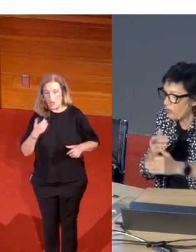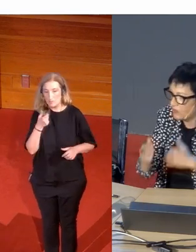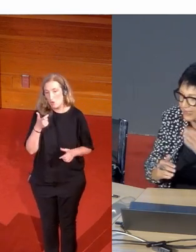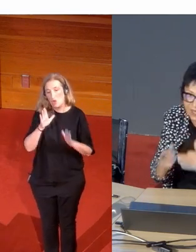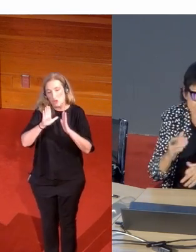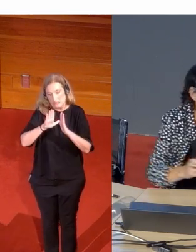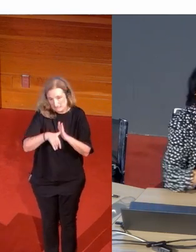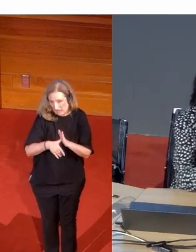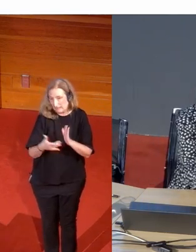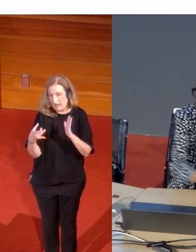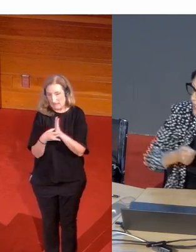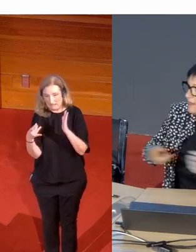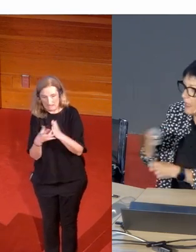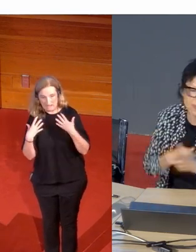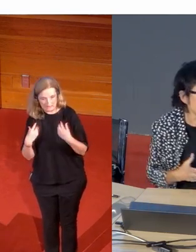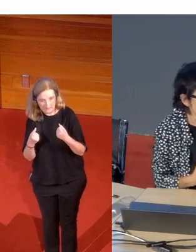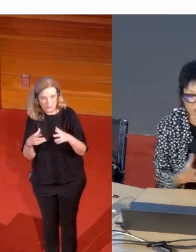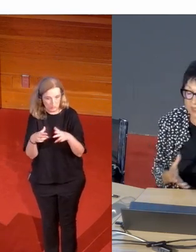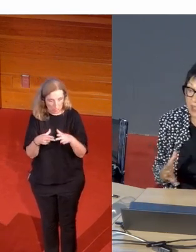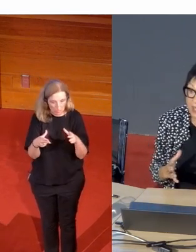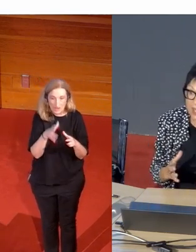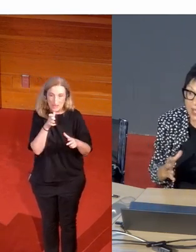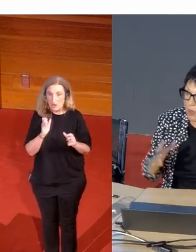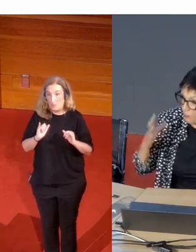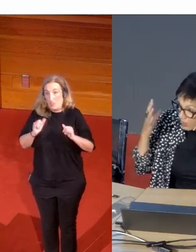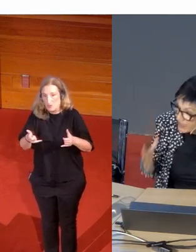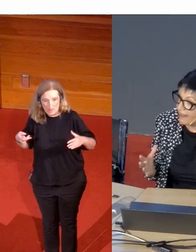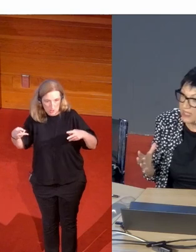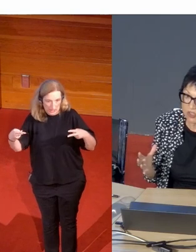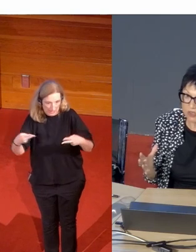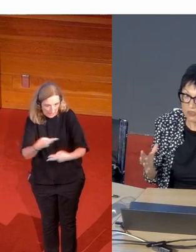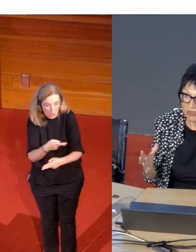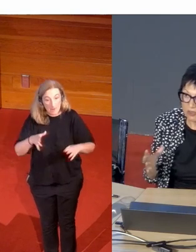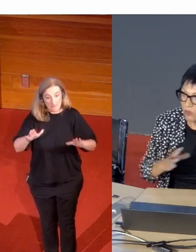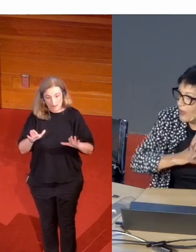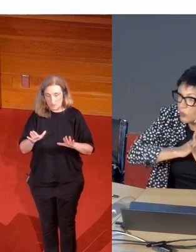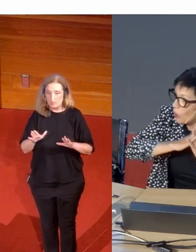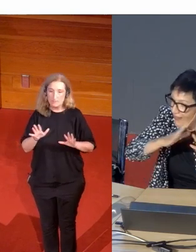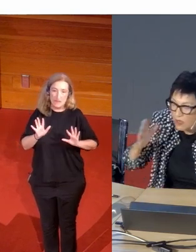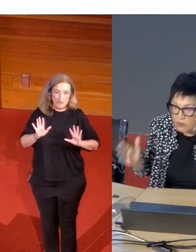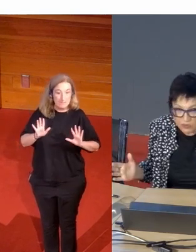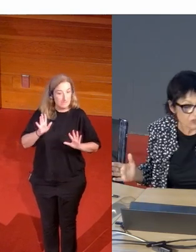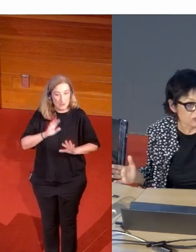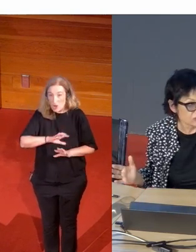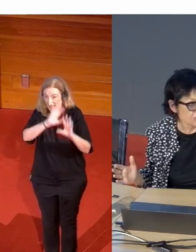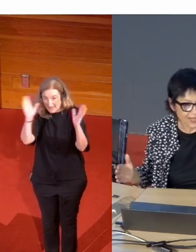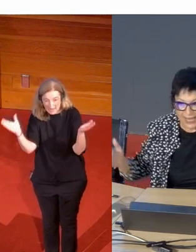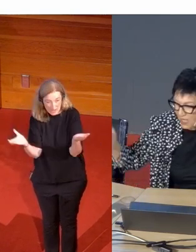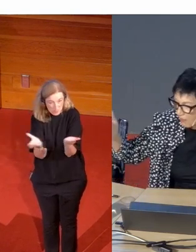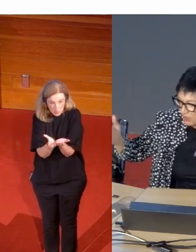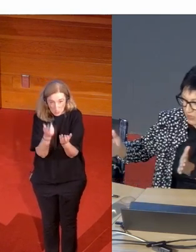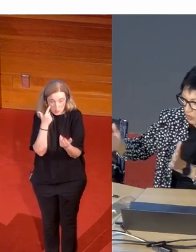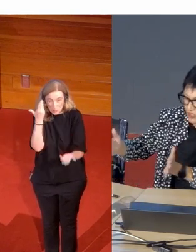a lo del Estado del bienestar y para cuando Hemos llegado ya empiezan a recortar pero a pesar de eso no hay otro lugar en el mundo